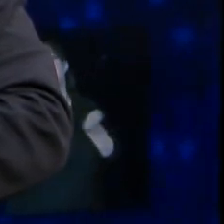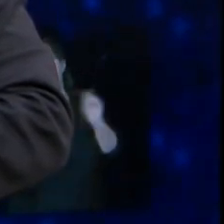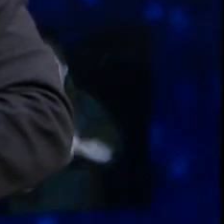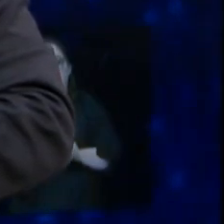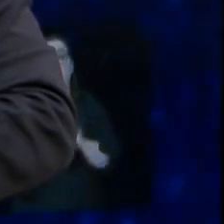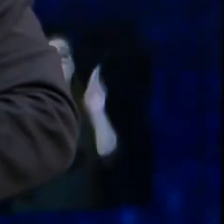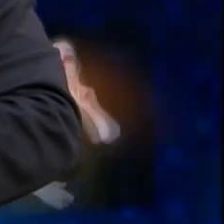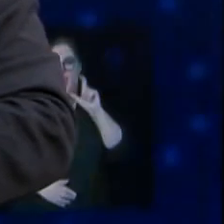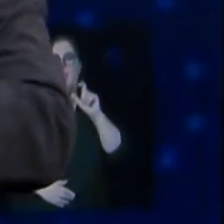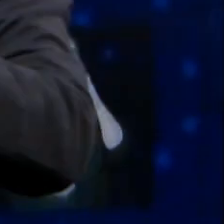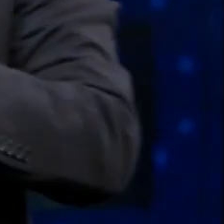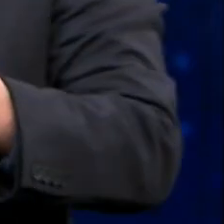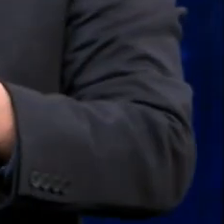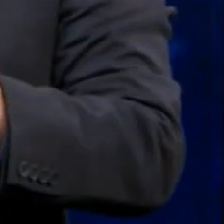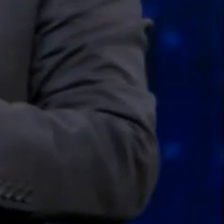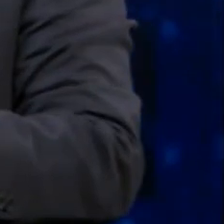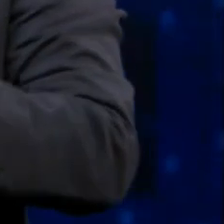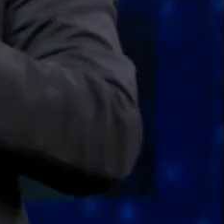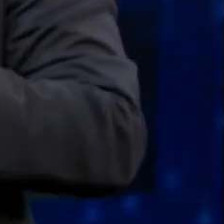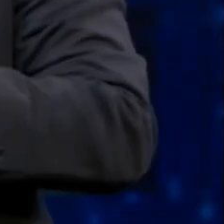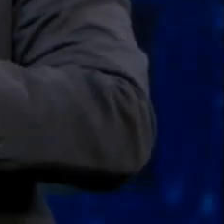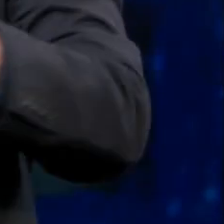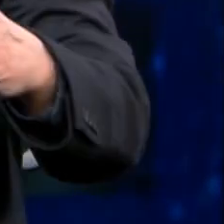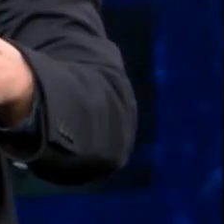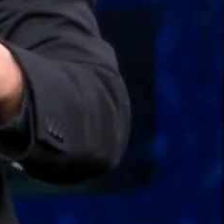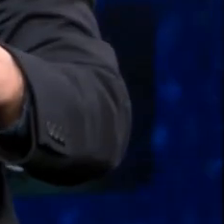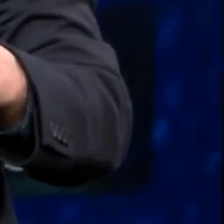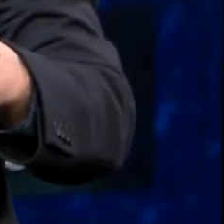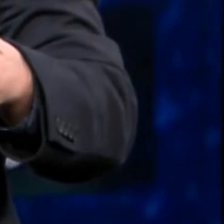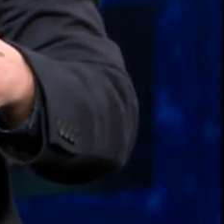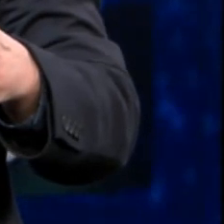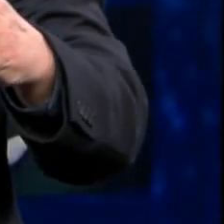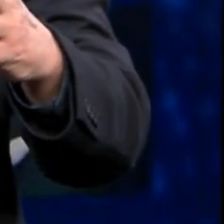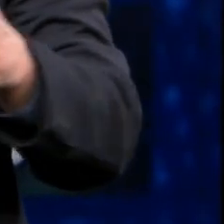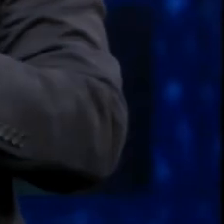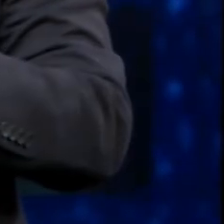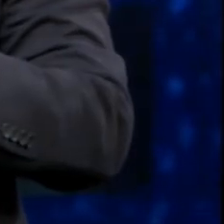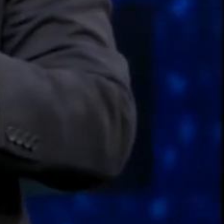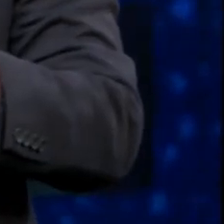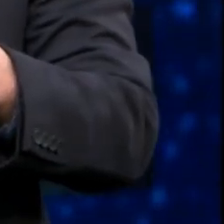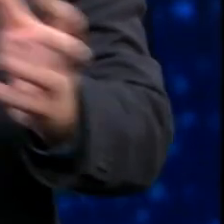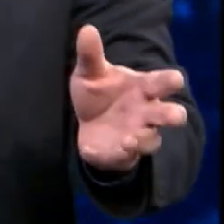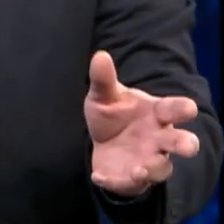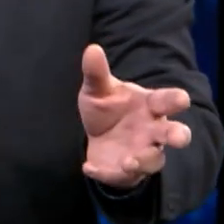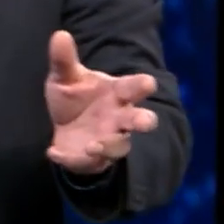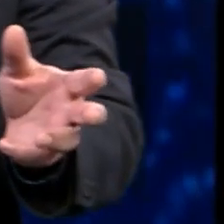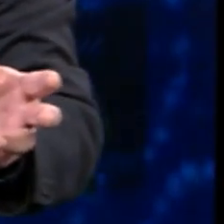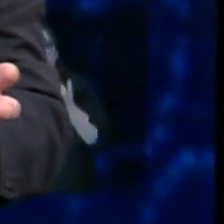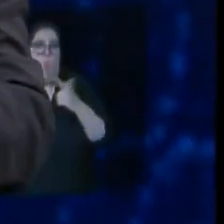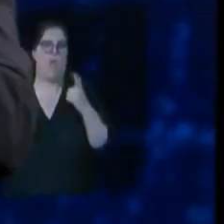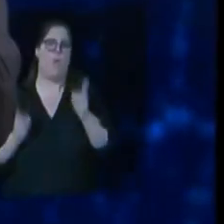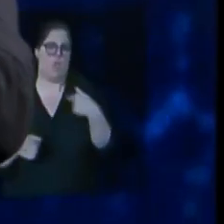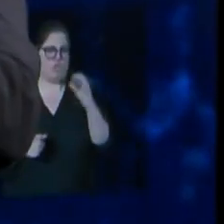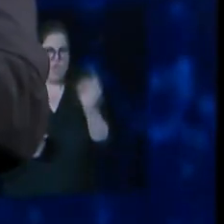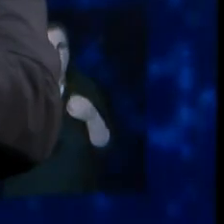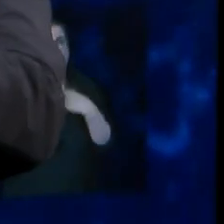debate presidencial. A ver, el problema para mí fue lo extenso. Si en definitiva lo que sucedió en Argentina en el